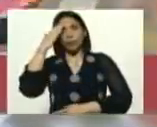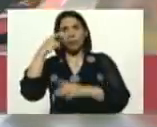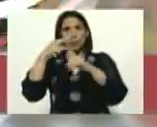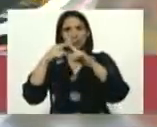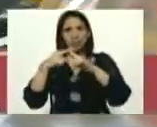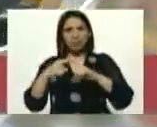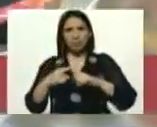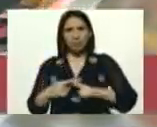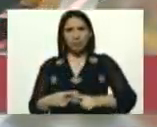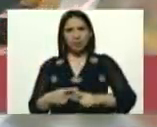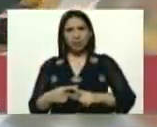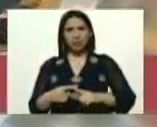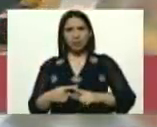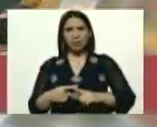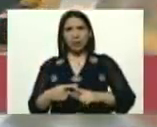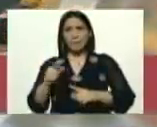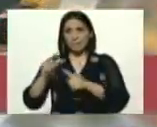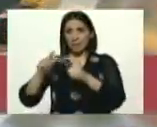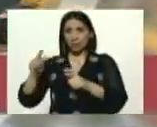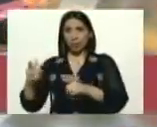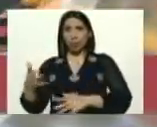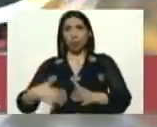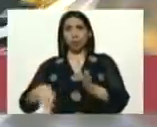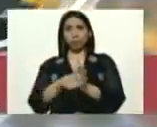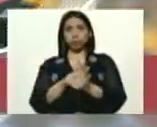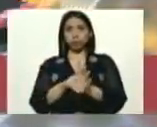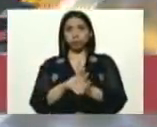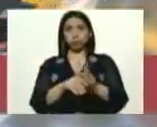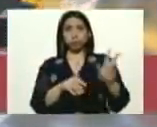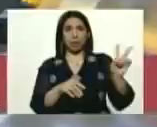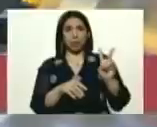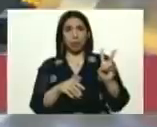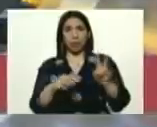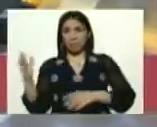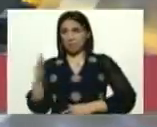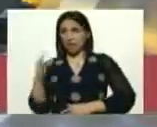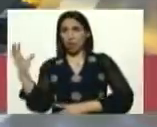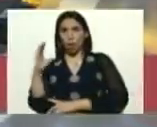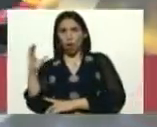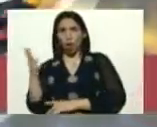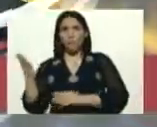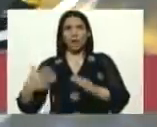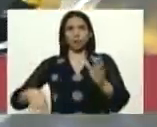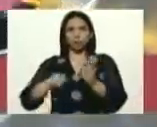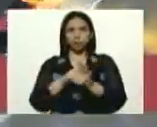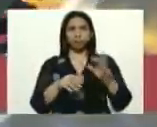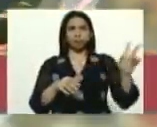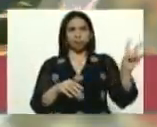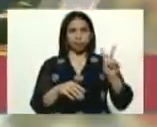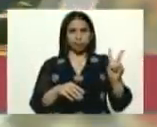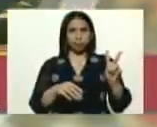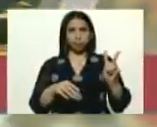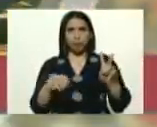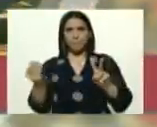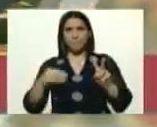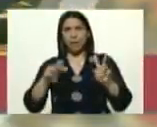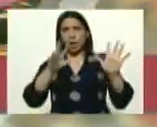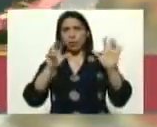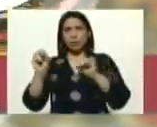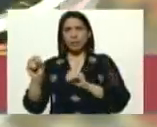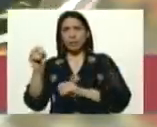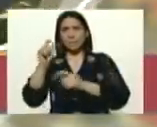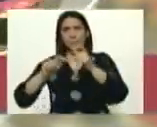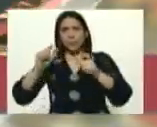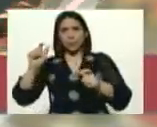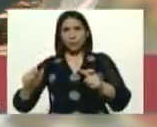estadísticamente por los connacionales que están regresando de Colombia, que tienen un más de 80% de personas contagiadas de